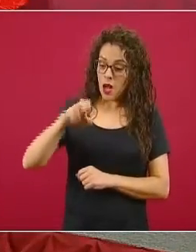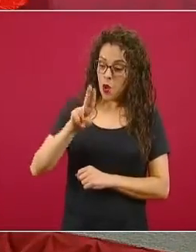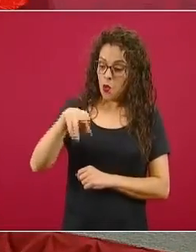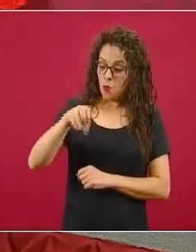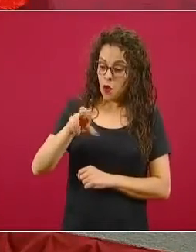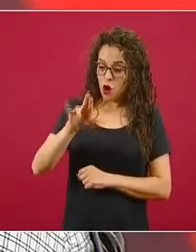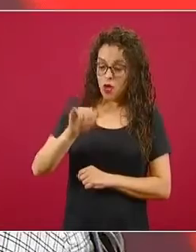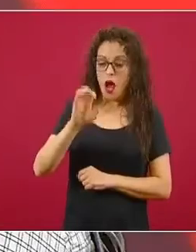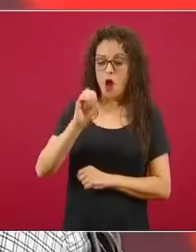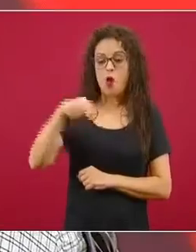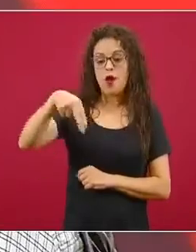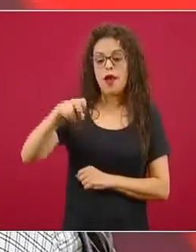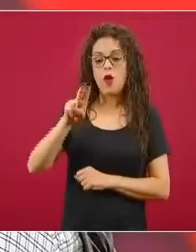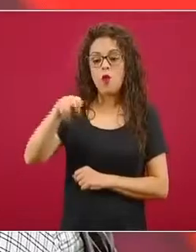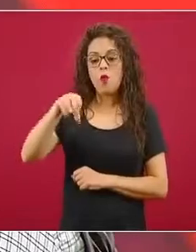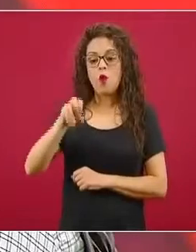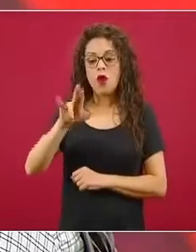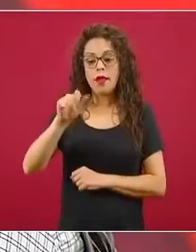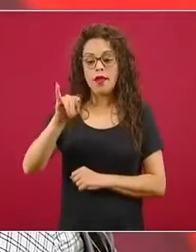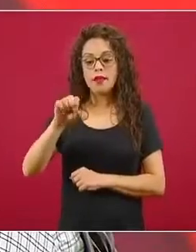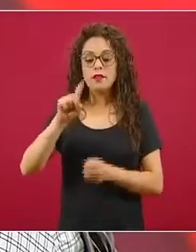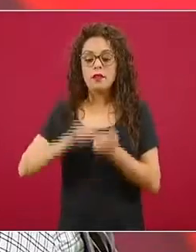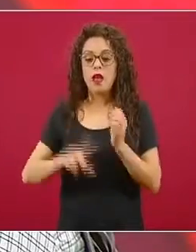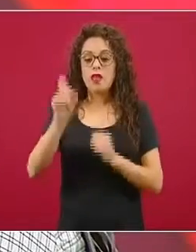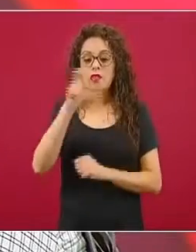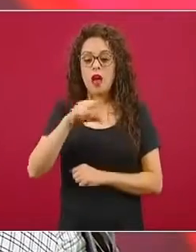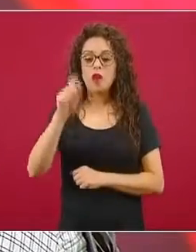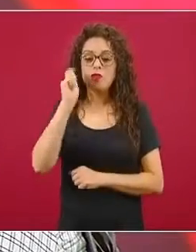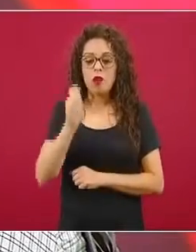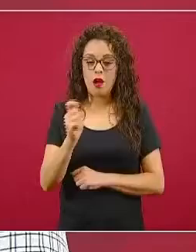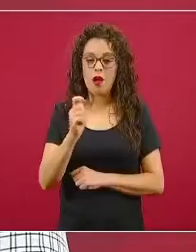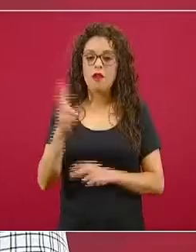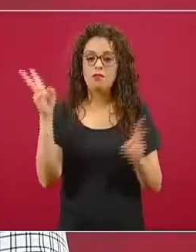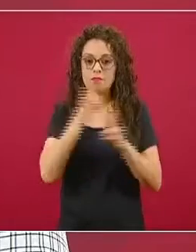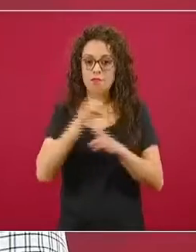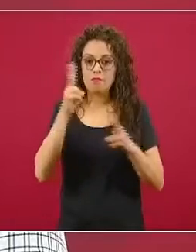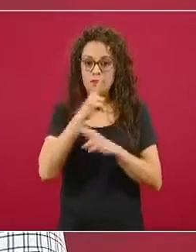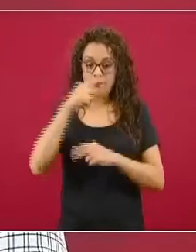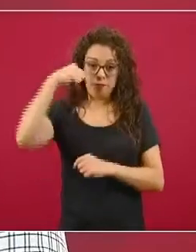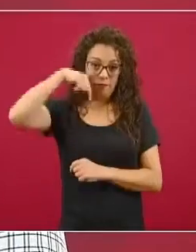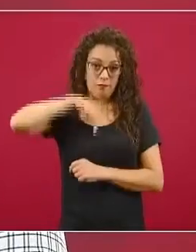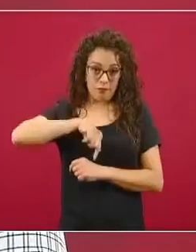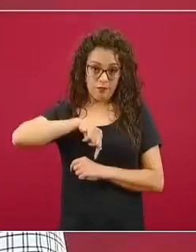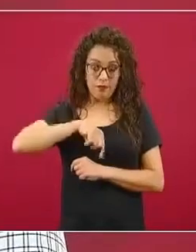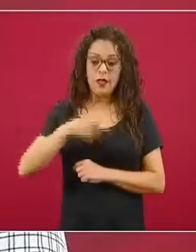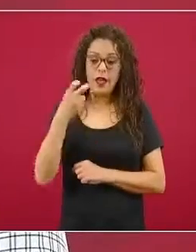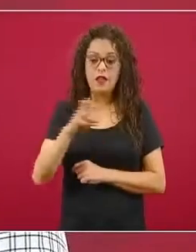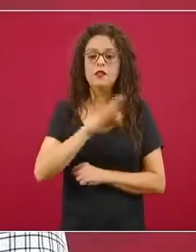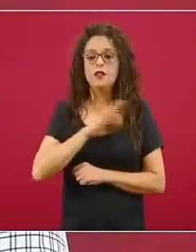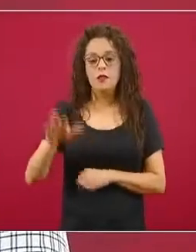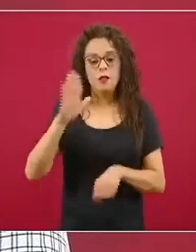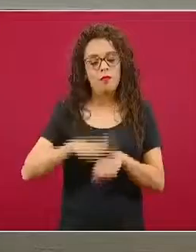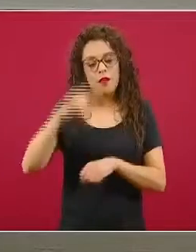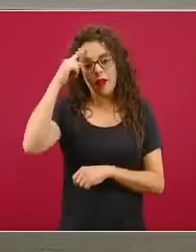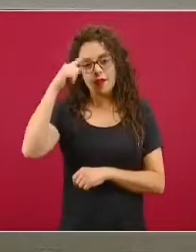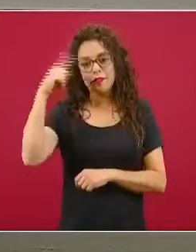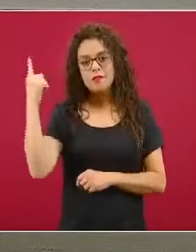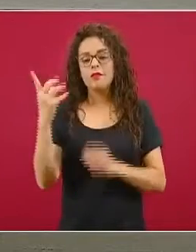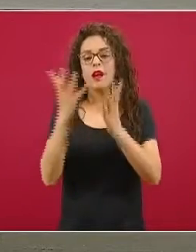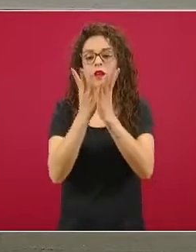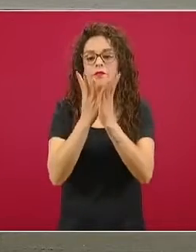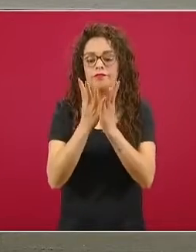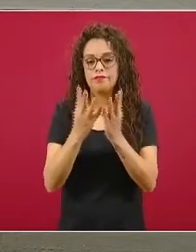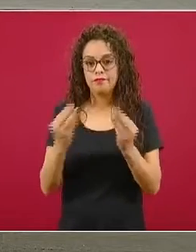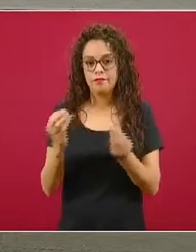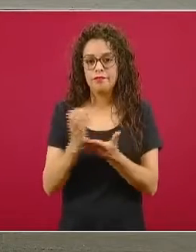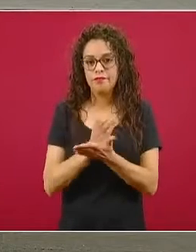en su momento sería la afectación de la vía respiratoria inferior. Entonces la recuperación puede ser más rápida para efectos